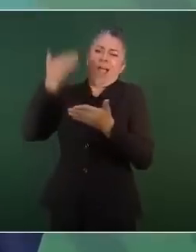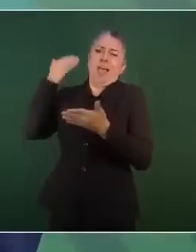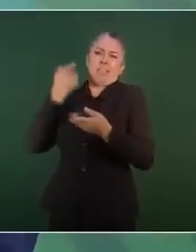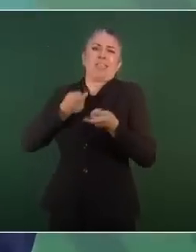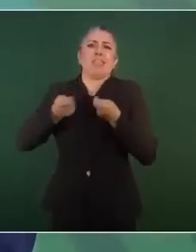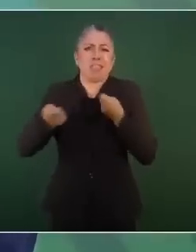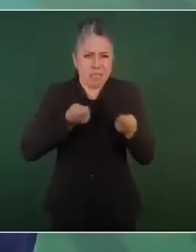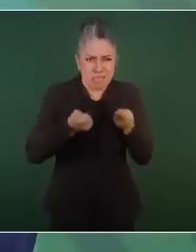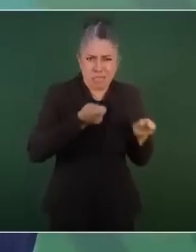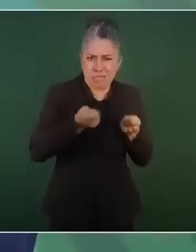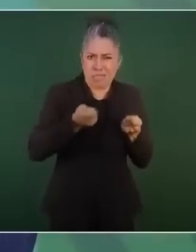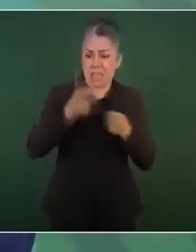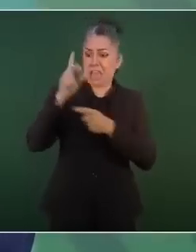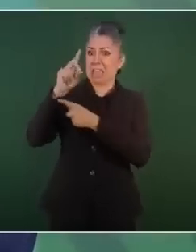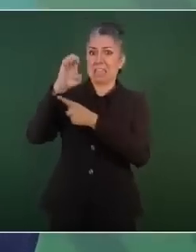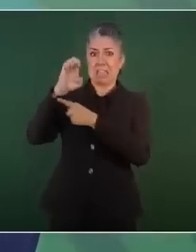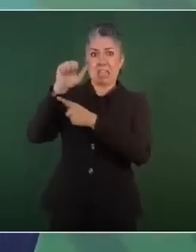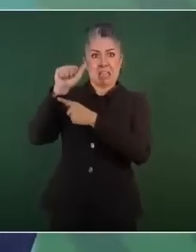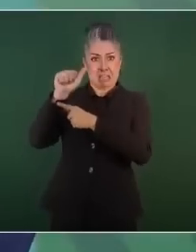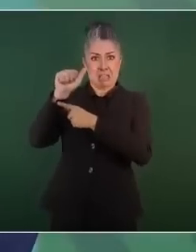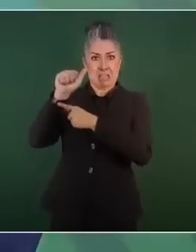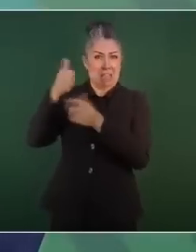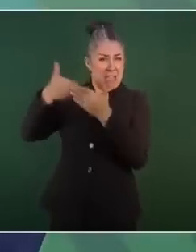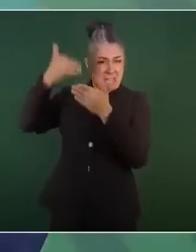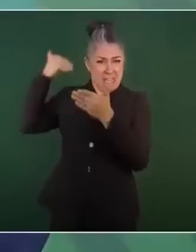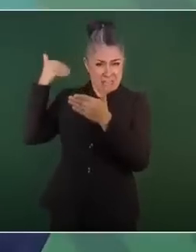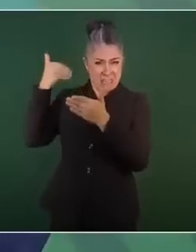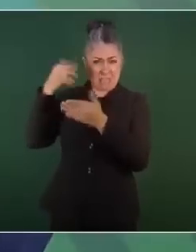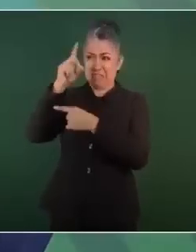La DEA entraba a México